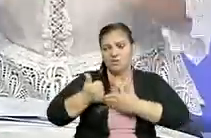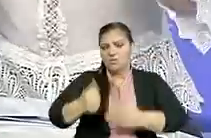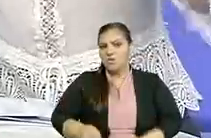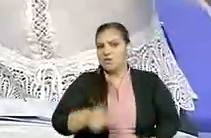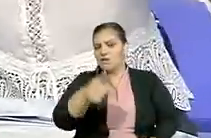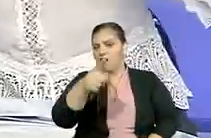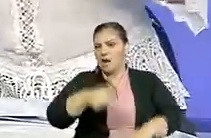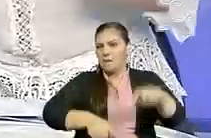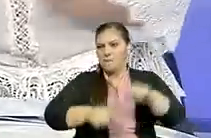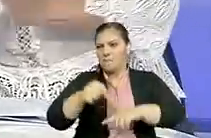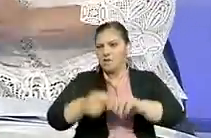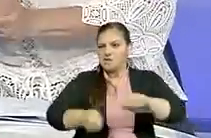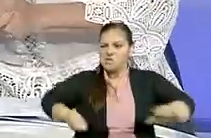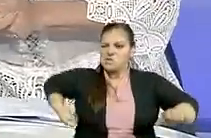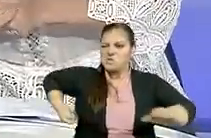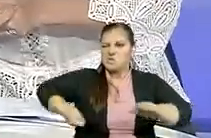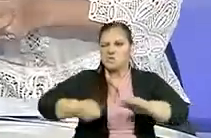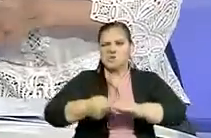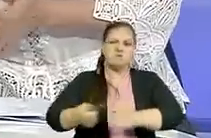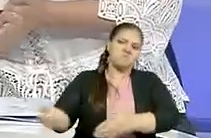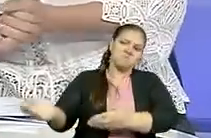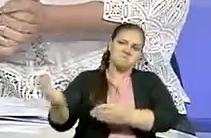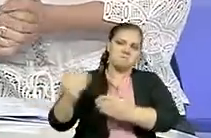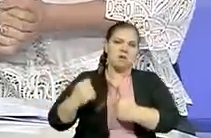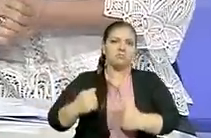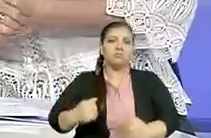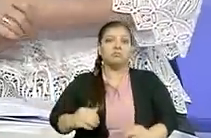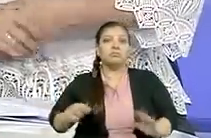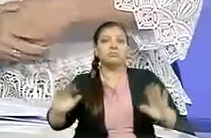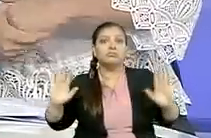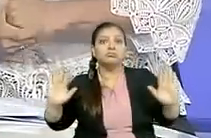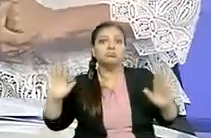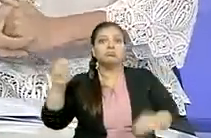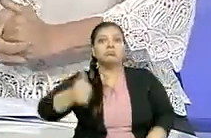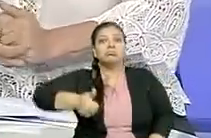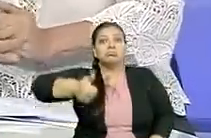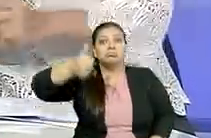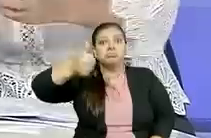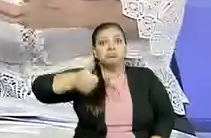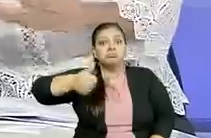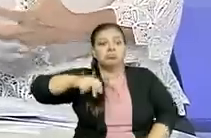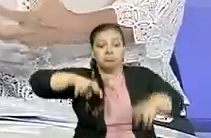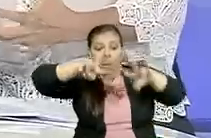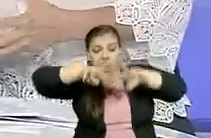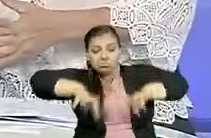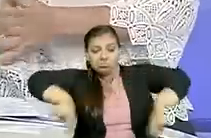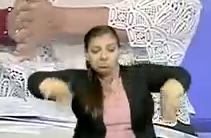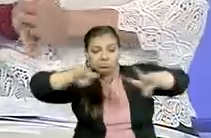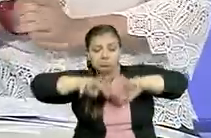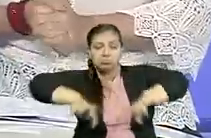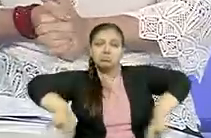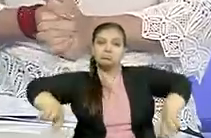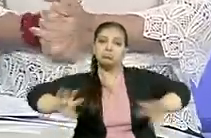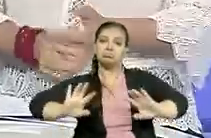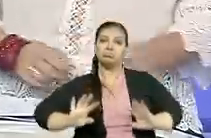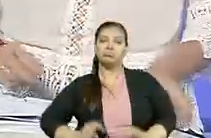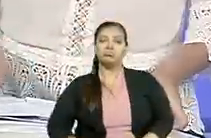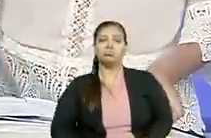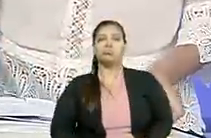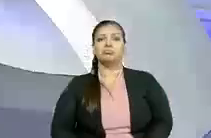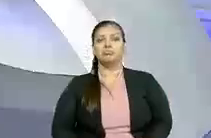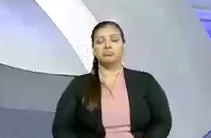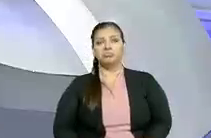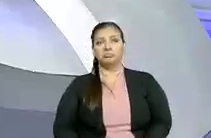¿no? Yo me atrevería a pensar que es lo segundo. Pues bueno, las investigaciones al final determinarán si tuvo o no el apoyo, la ayuda